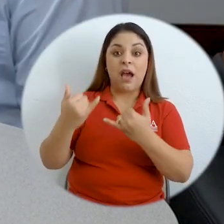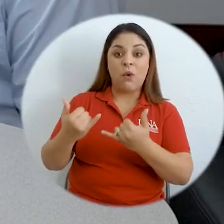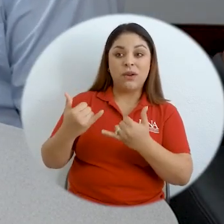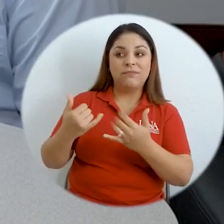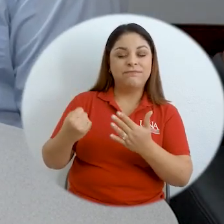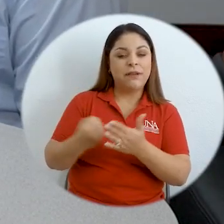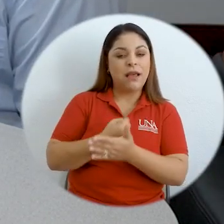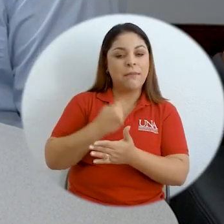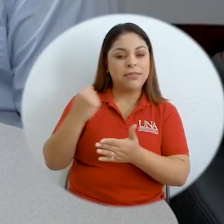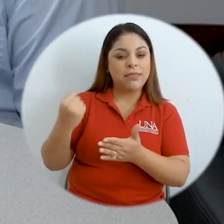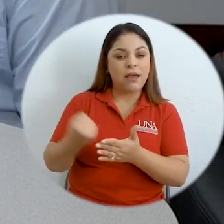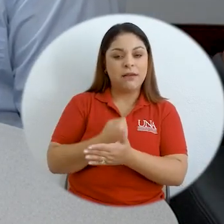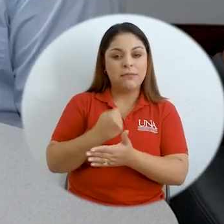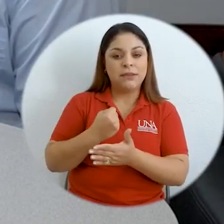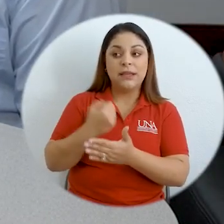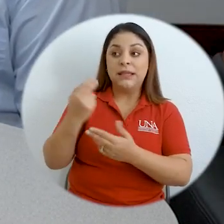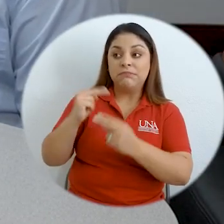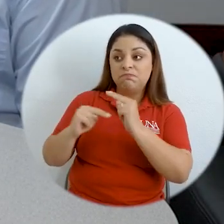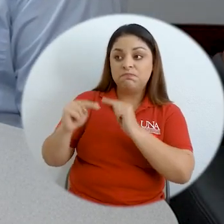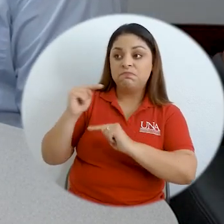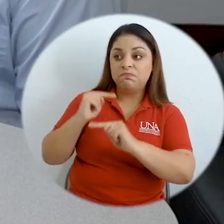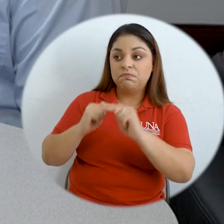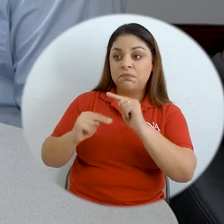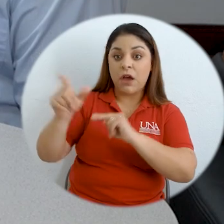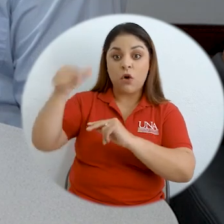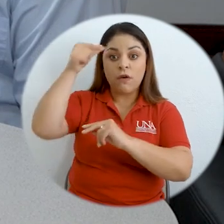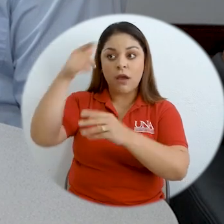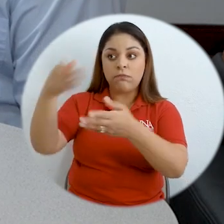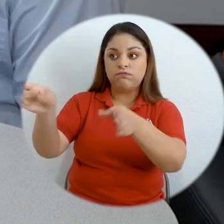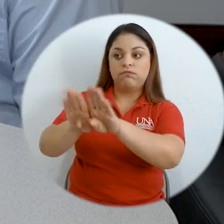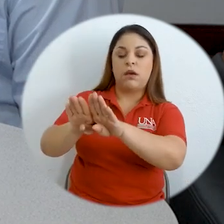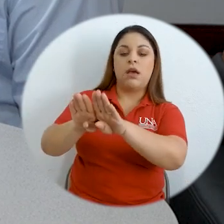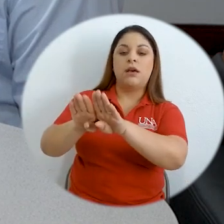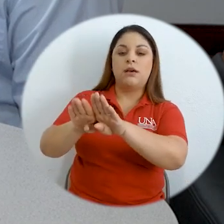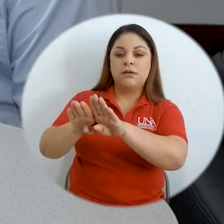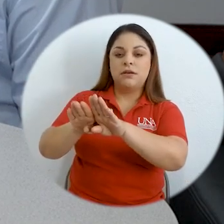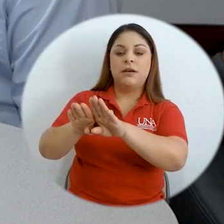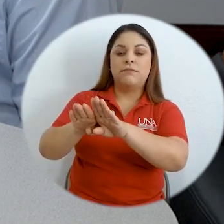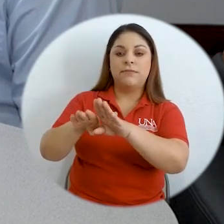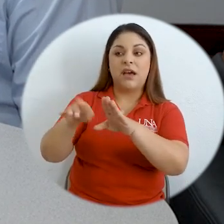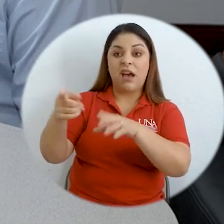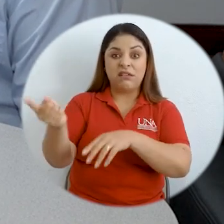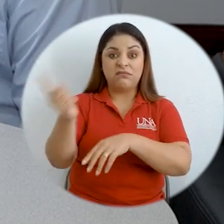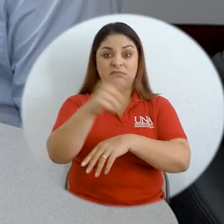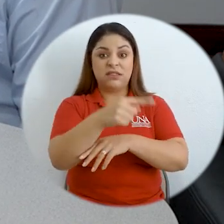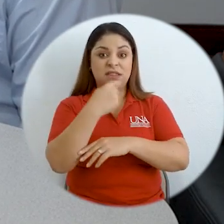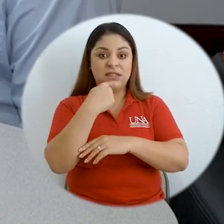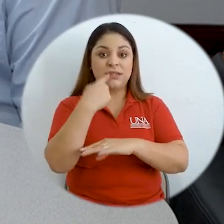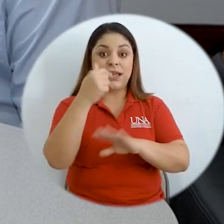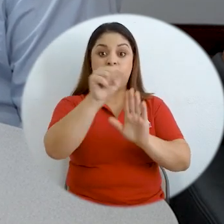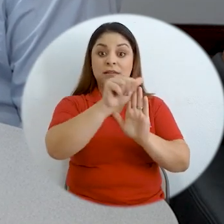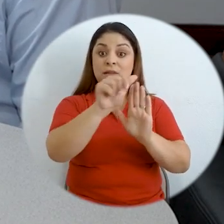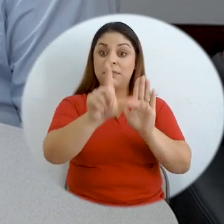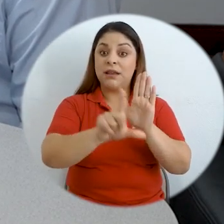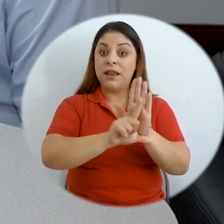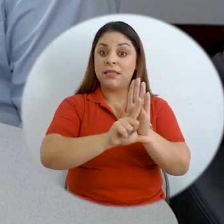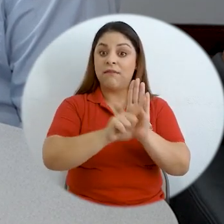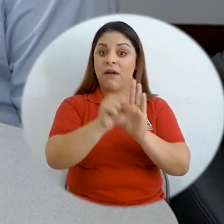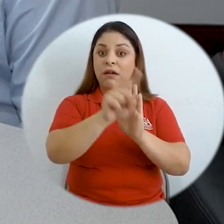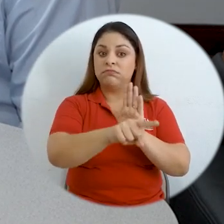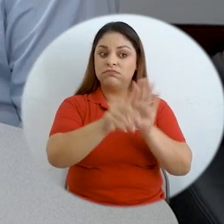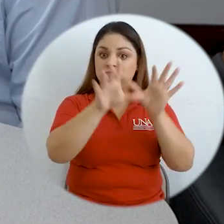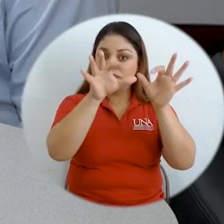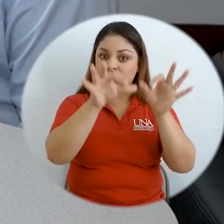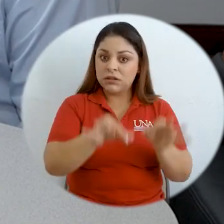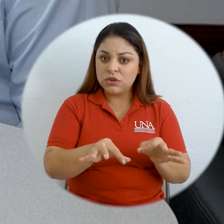de un proceso de negociación donde el gobierno lo cierra a un escenario donde finalmente la Asamblea Legislativa va a tener que